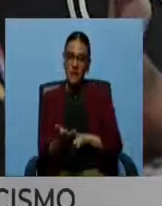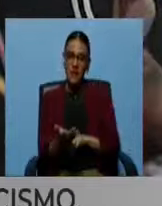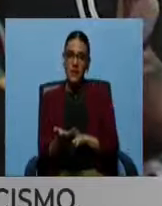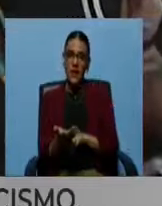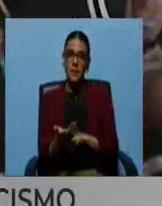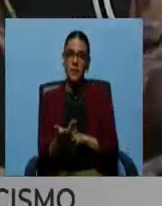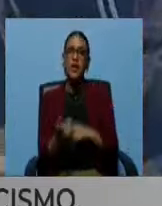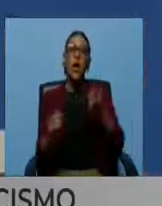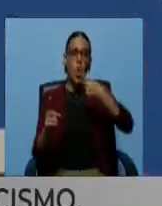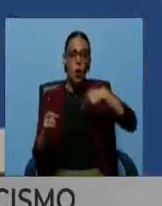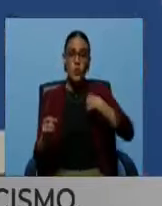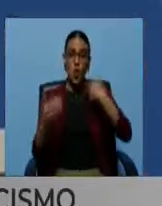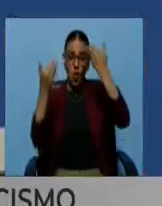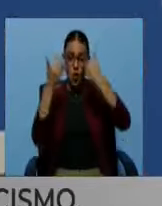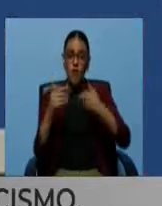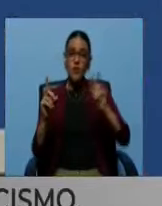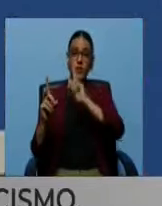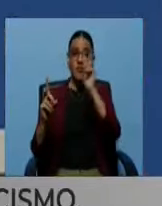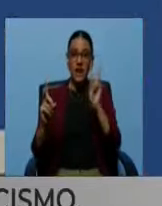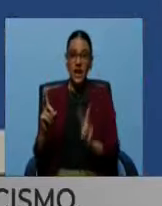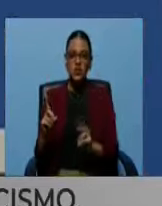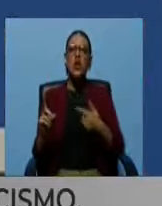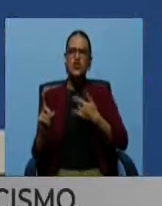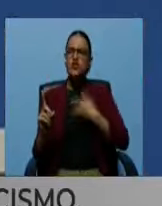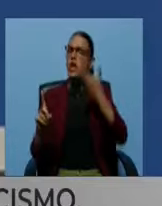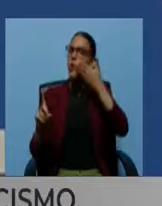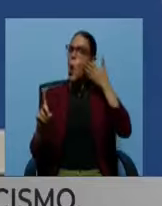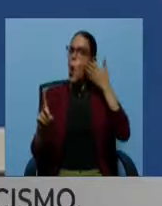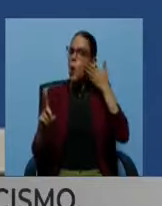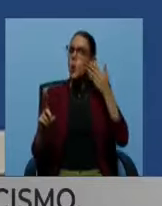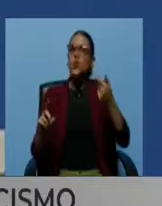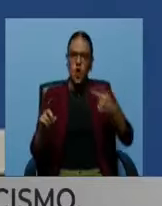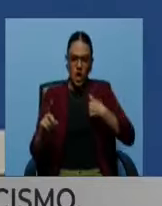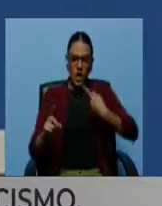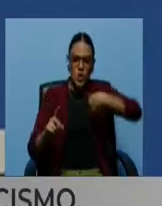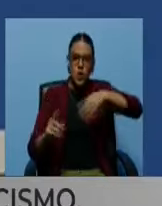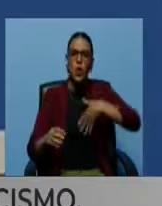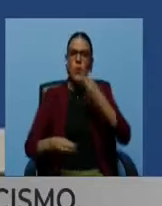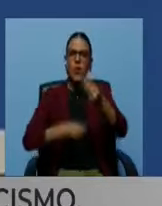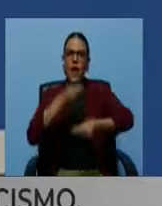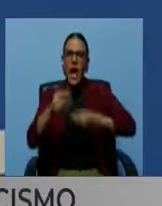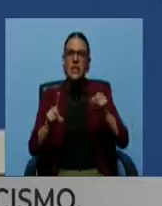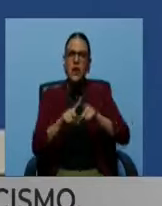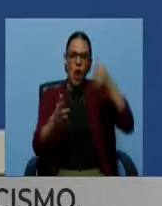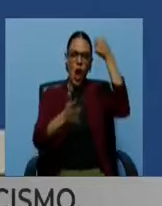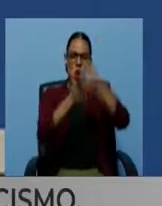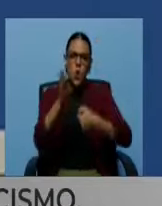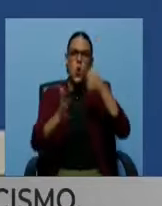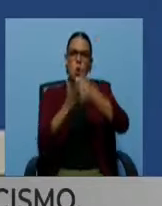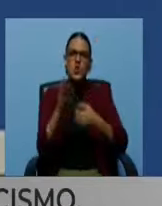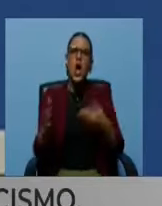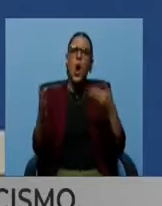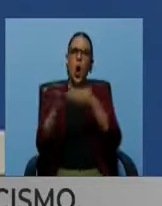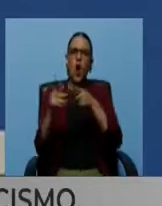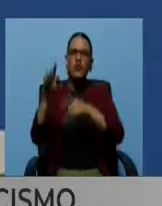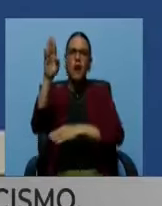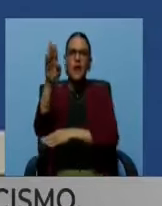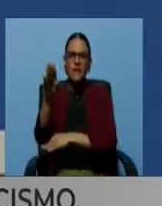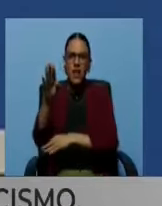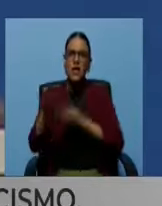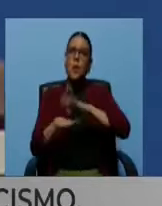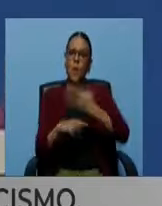como venezolana, siento orgullo de poder estar en la misma trinchera combatiendo el fascismo, porque